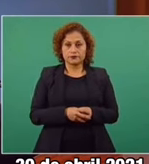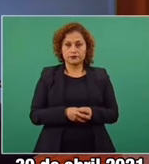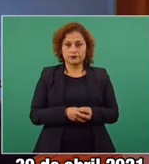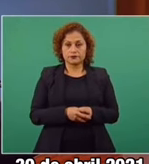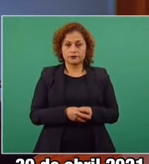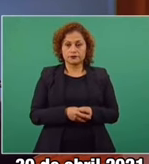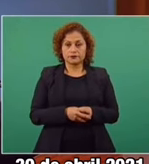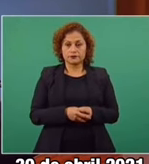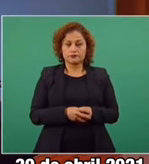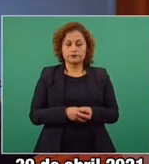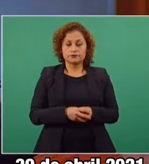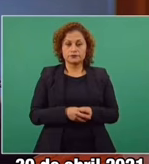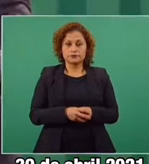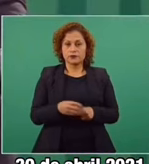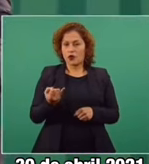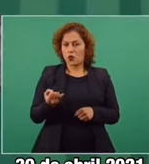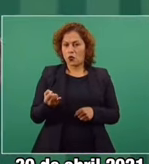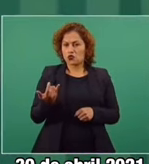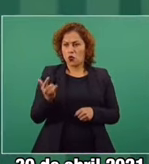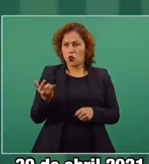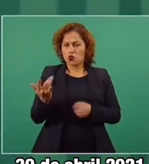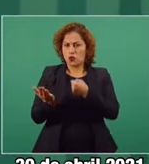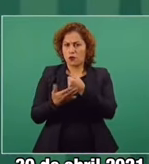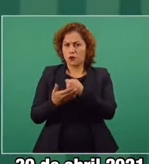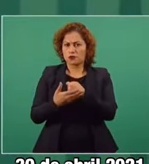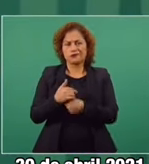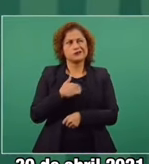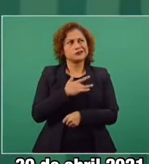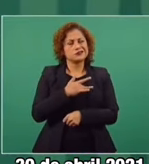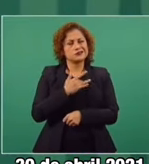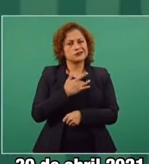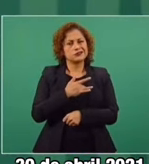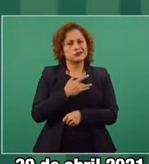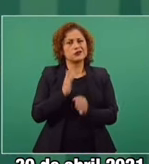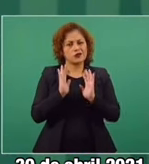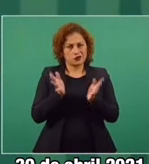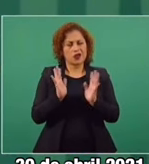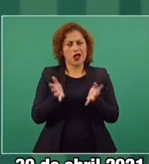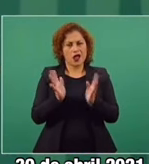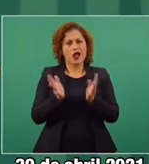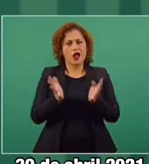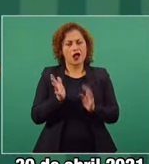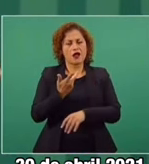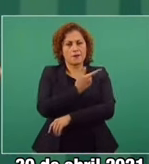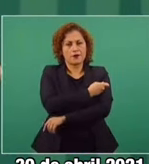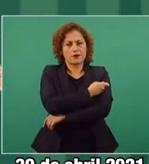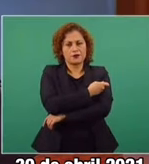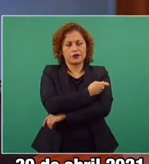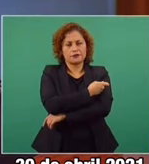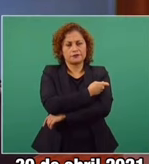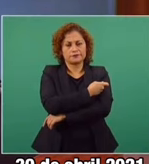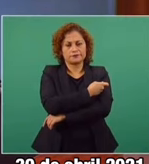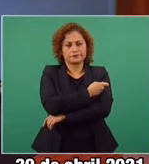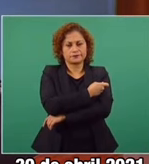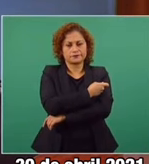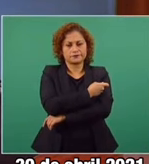a finales de junio, principios de julio, vamos a tener ya vacunados a